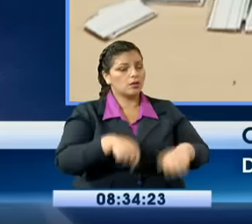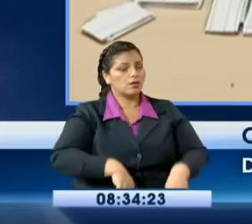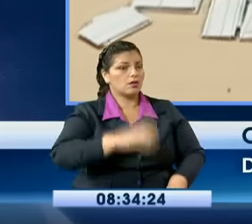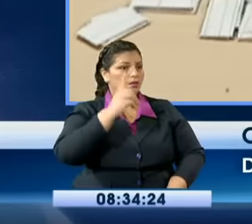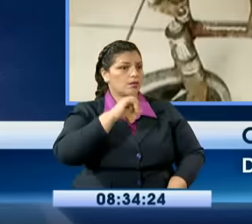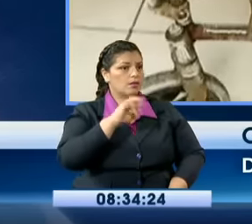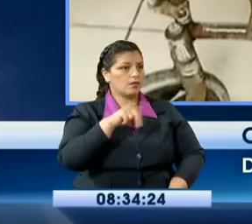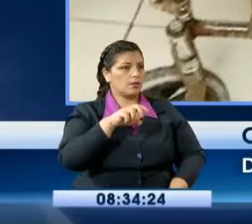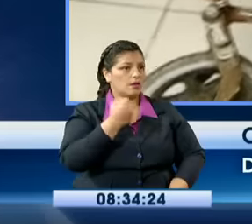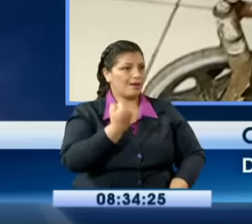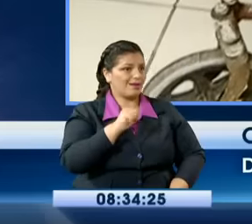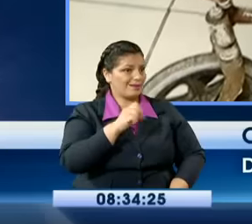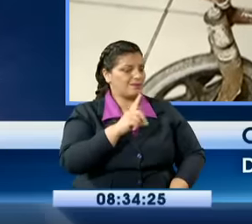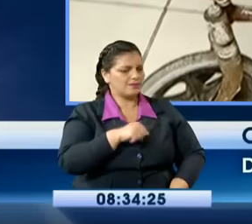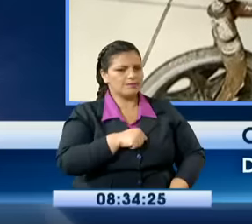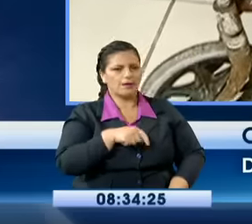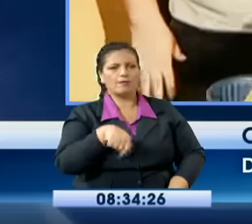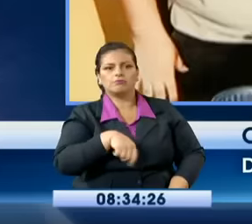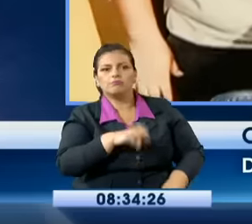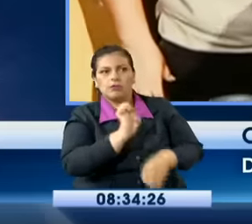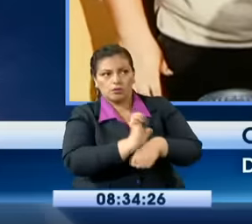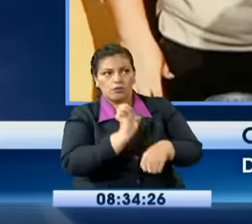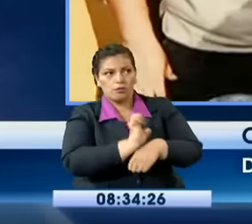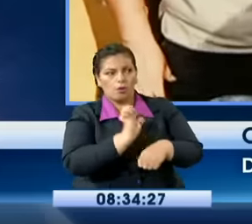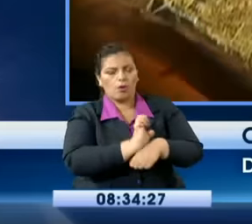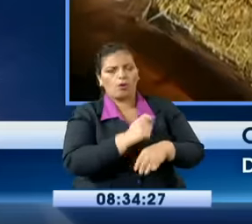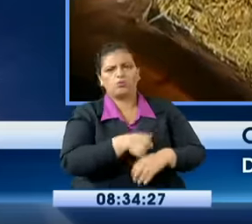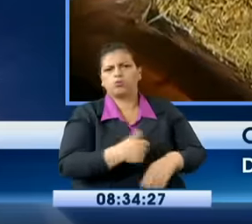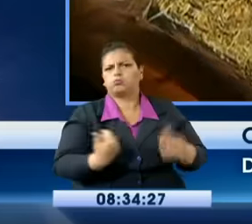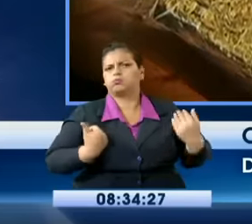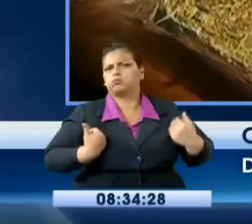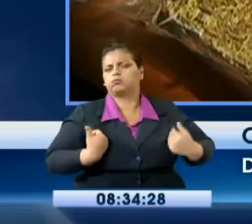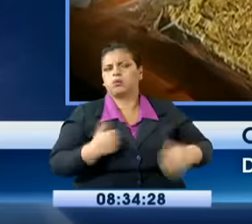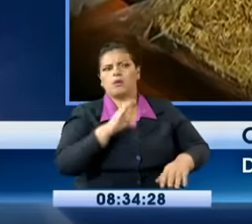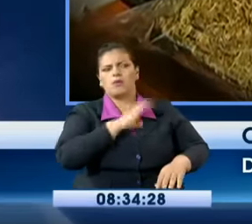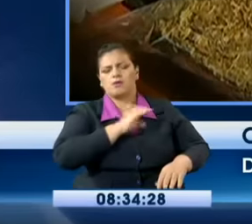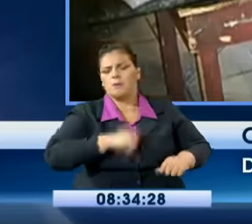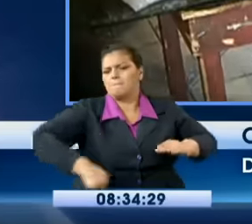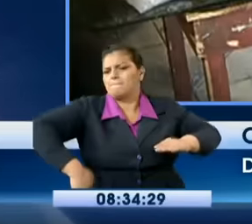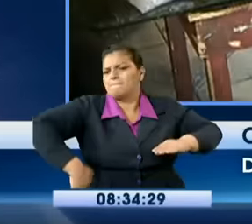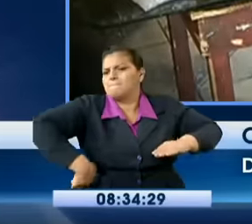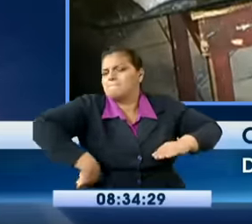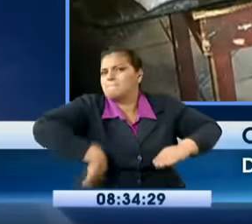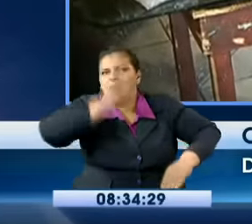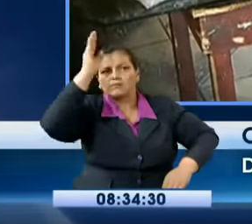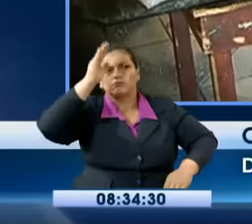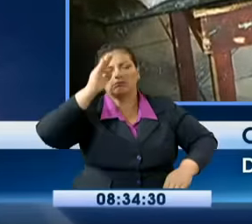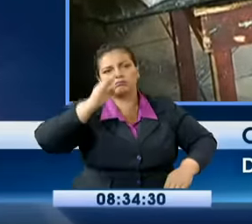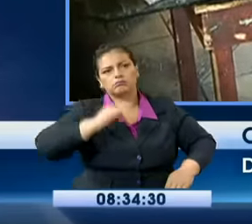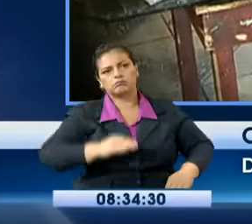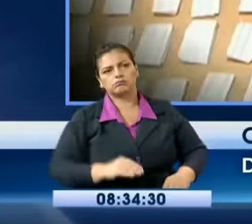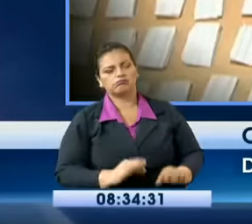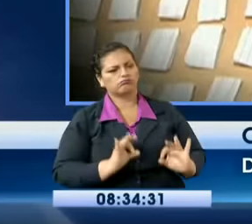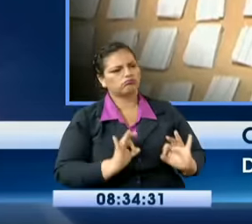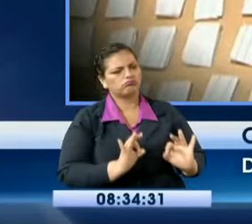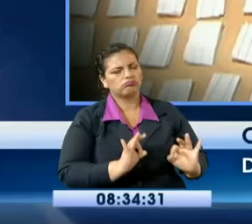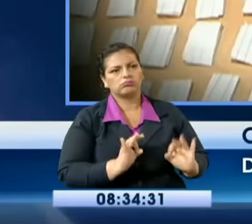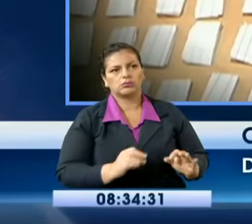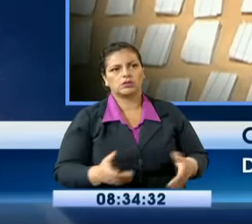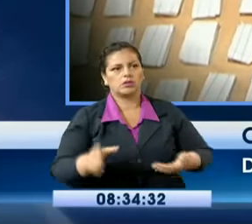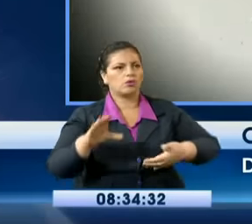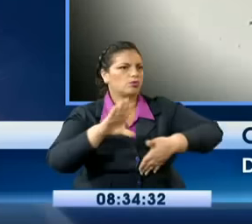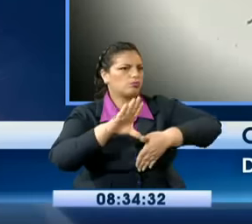aceptado internacionalmente, en un criterio internacional, que nuestra policía está considerada una de las mejores de América. Es más, repito, en base a la capacitación y a la